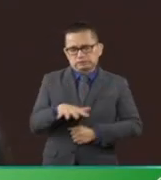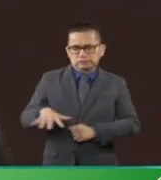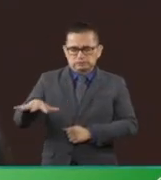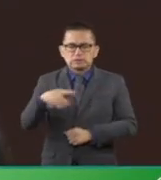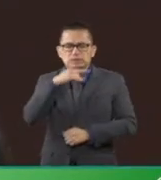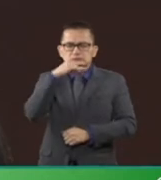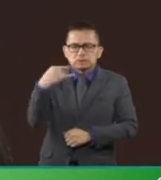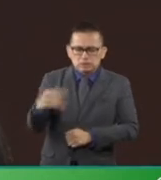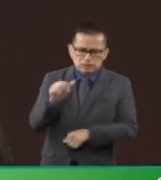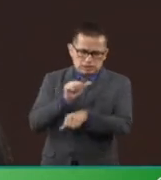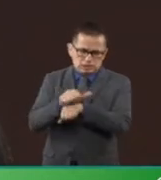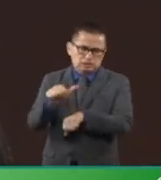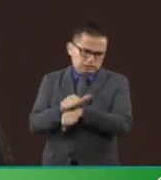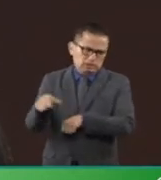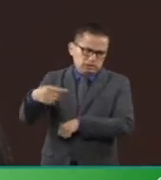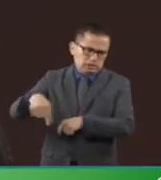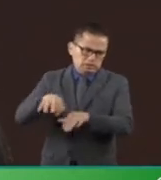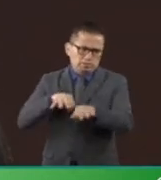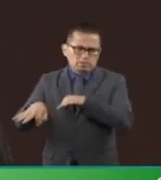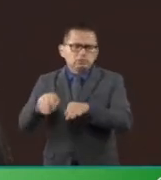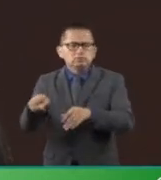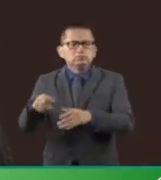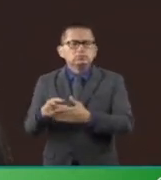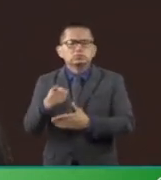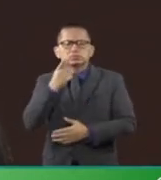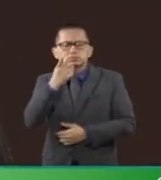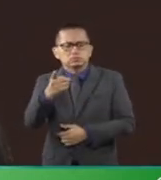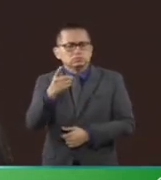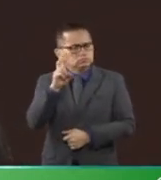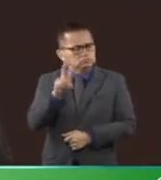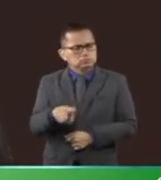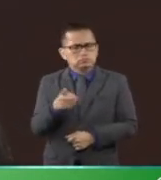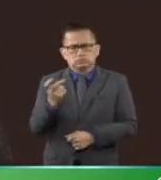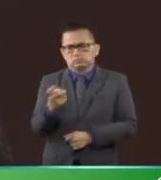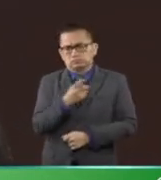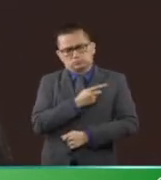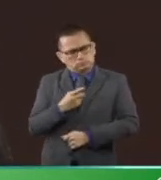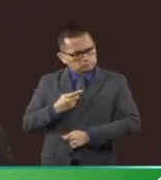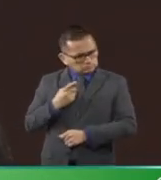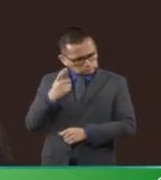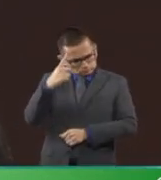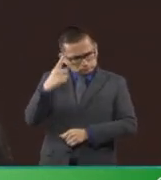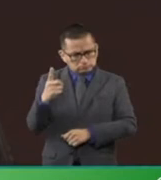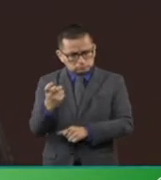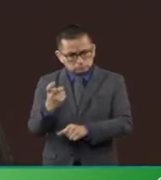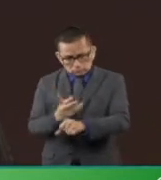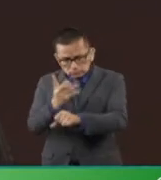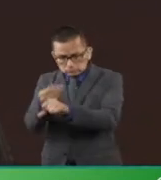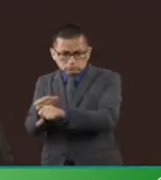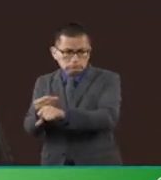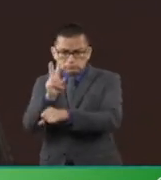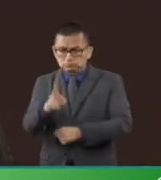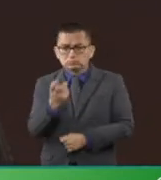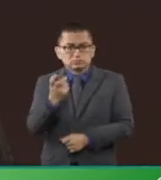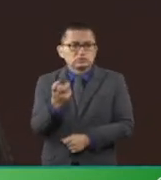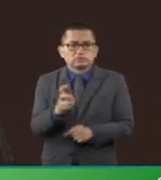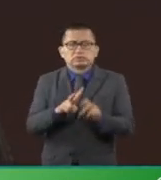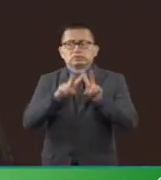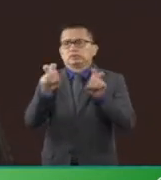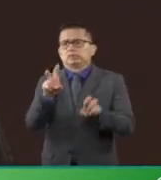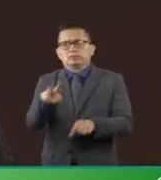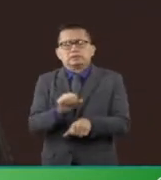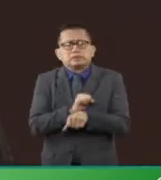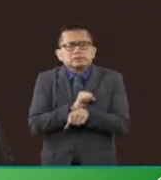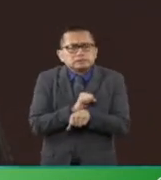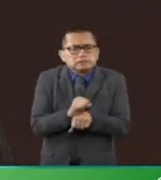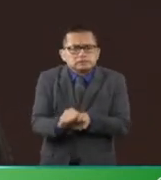Argentina a principios del siglo pasado, en el sentido de que estamos resolviendo algo tan simple y